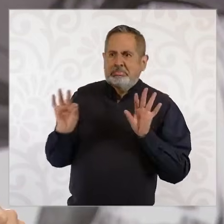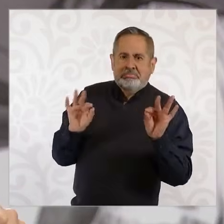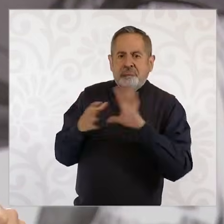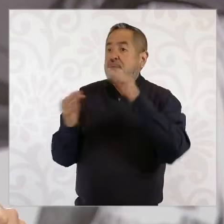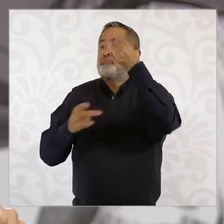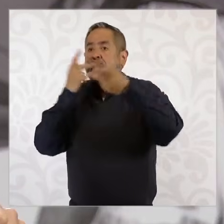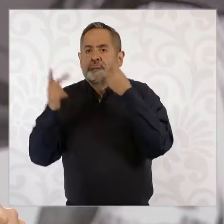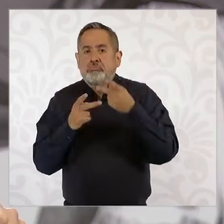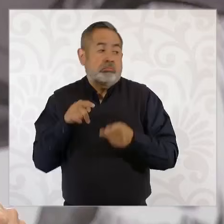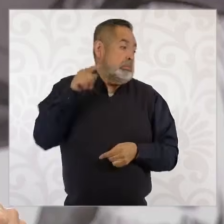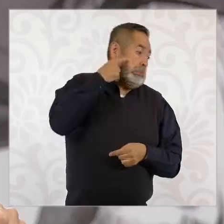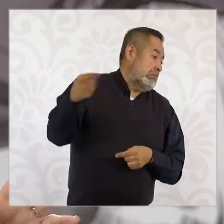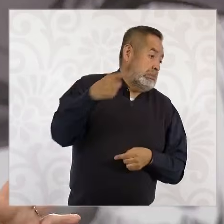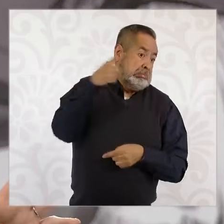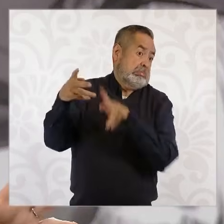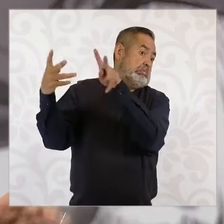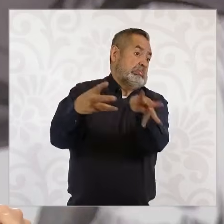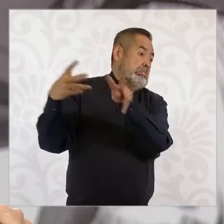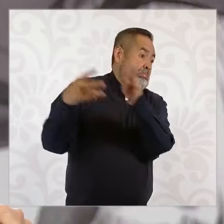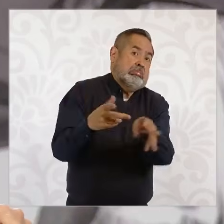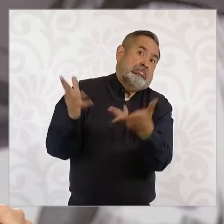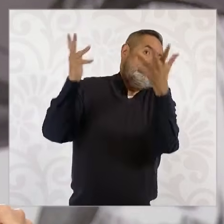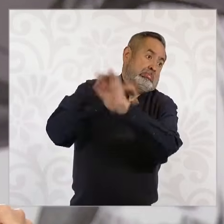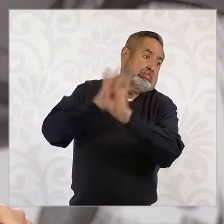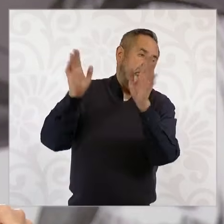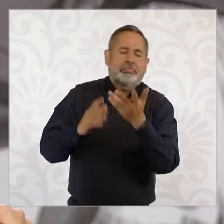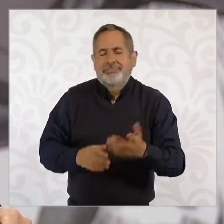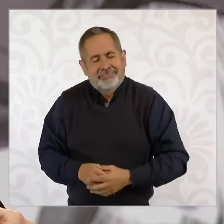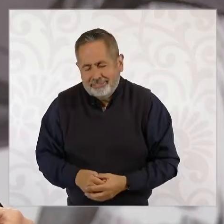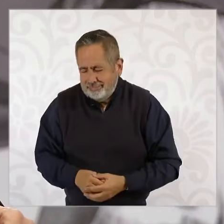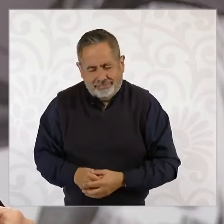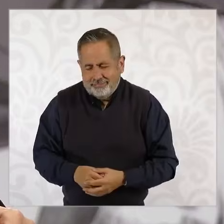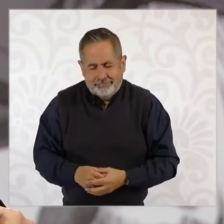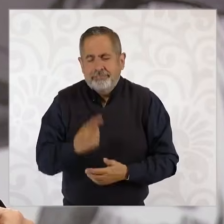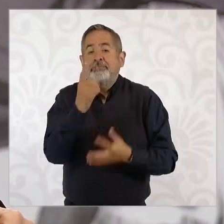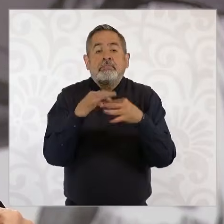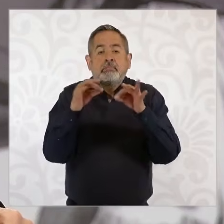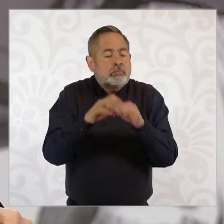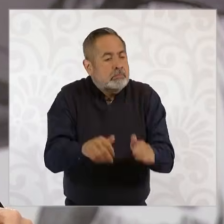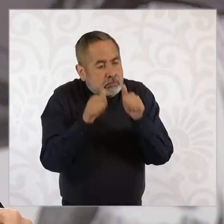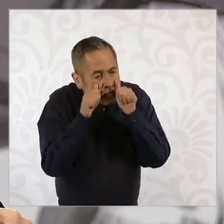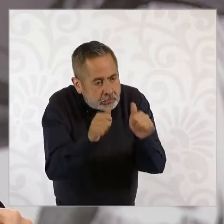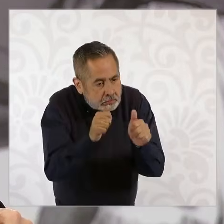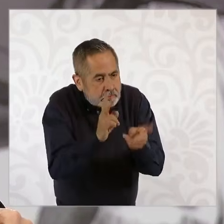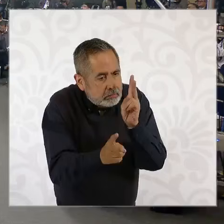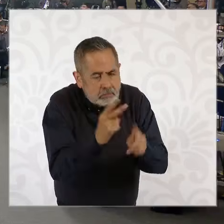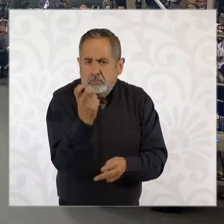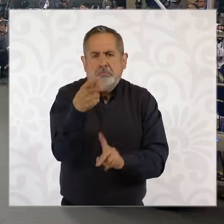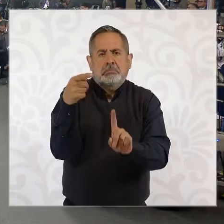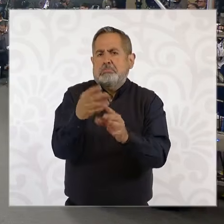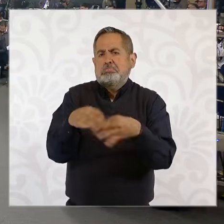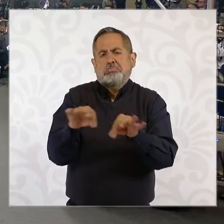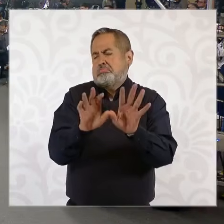hacer una interpretación, pero bueno, lo importante es que la gente fue atendida, que es lo que a nosotros nos importa.